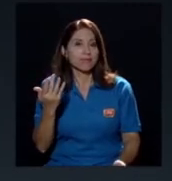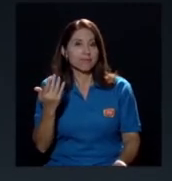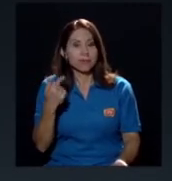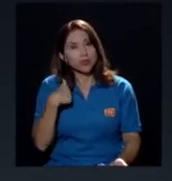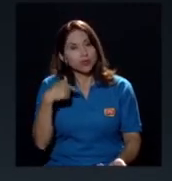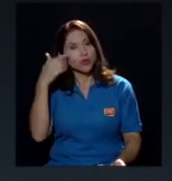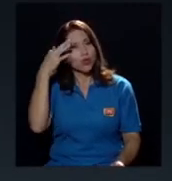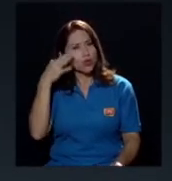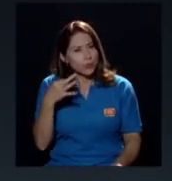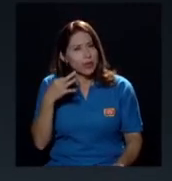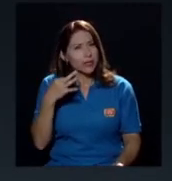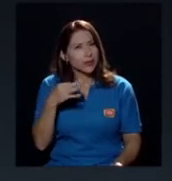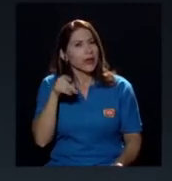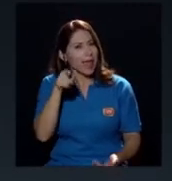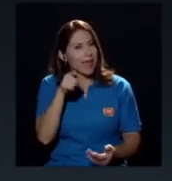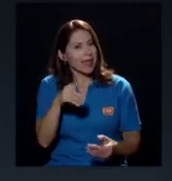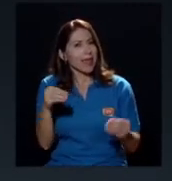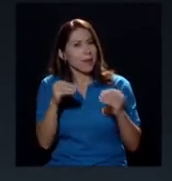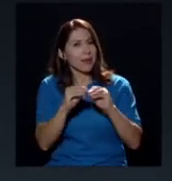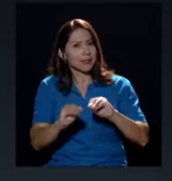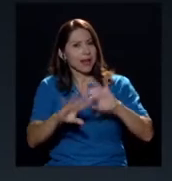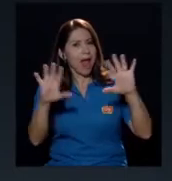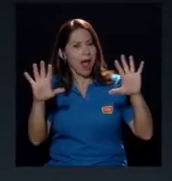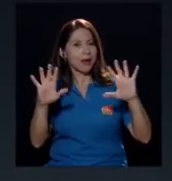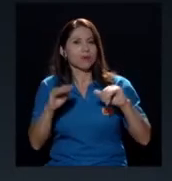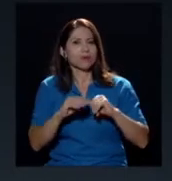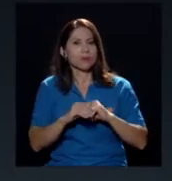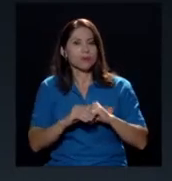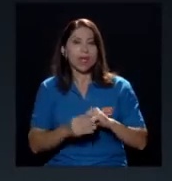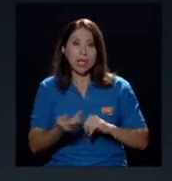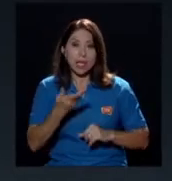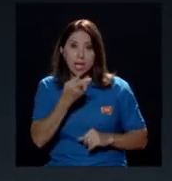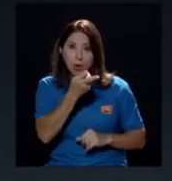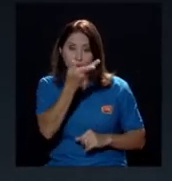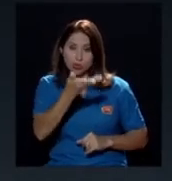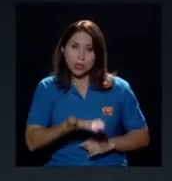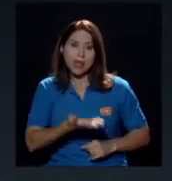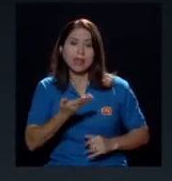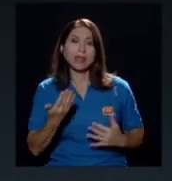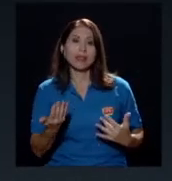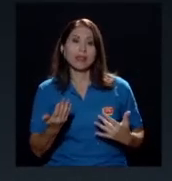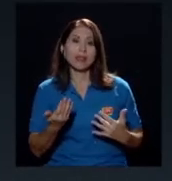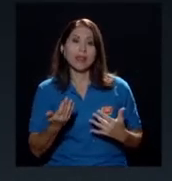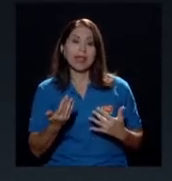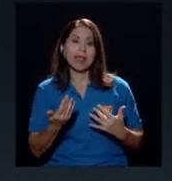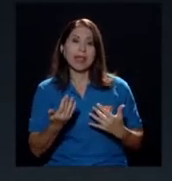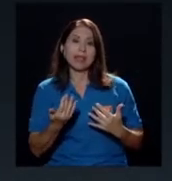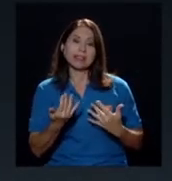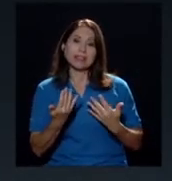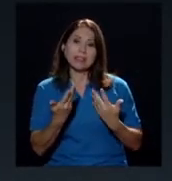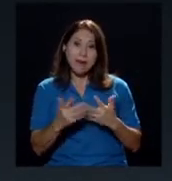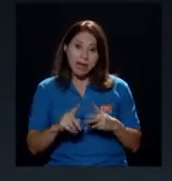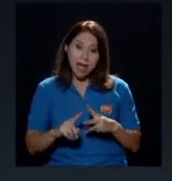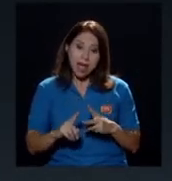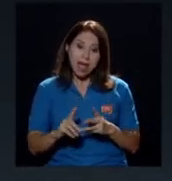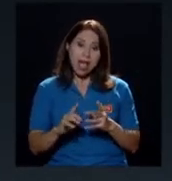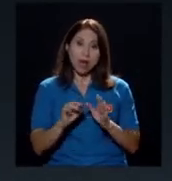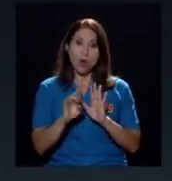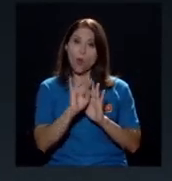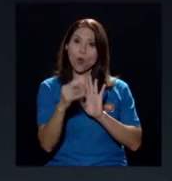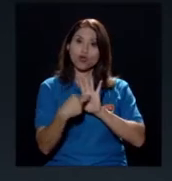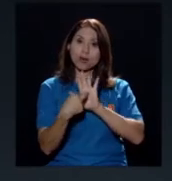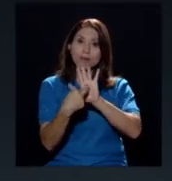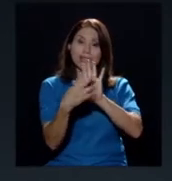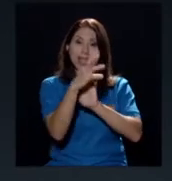era mucho más claro el hecho de que ustedes estaba relacionándose a nombre de costa rica